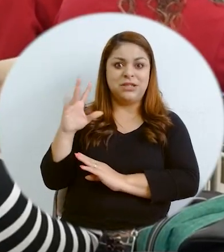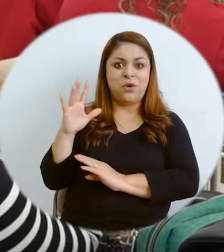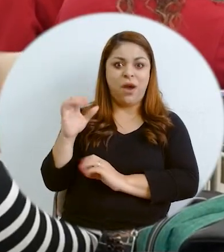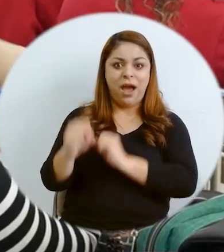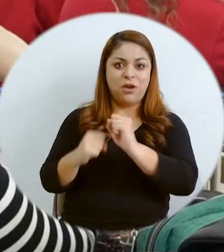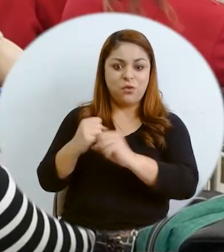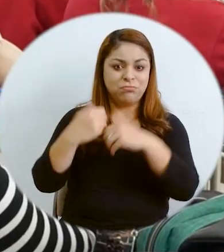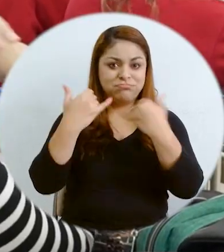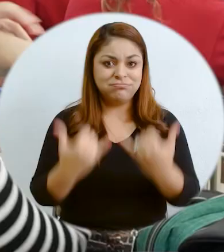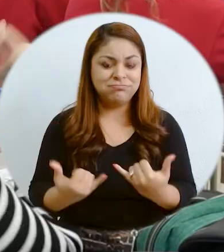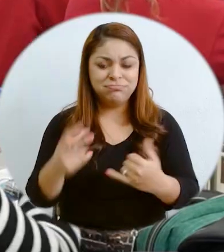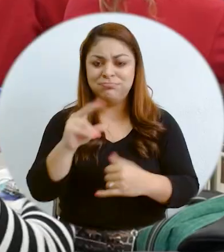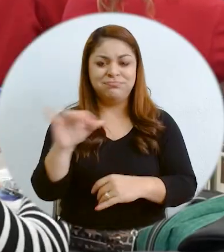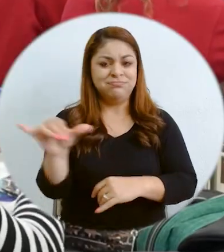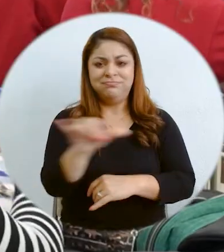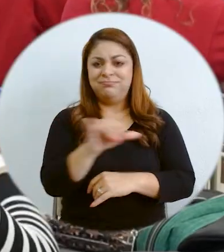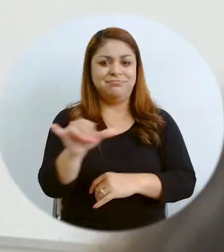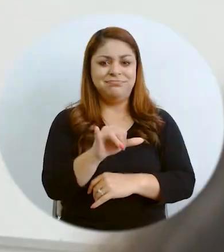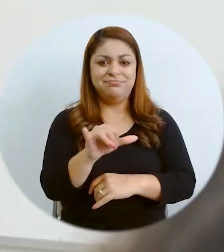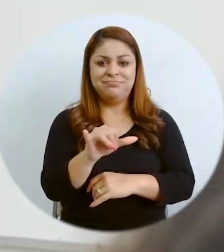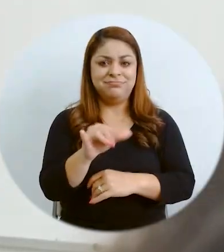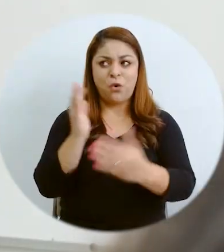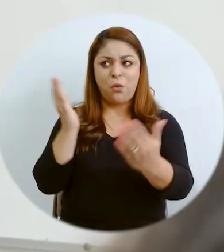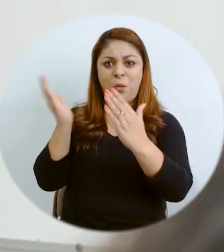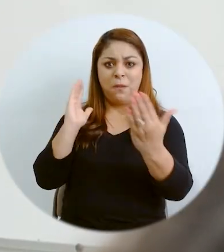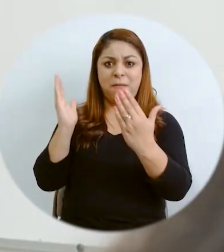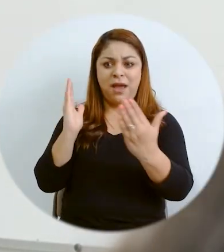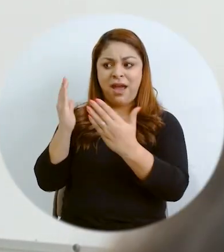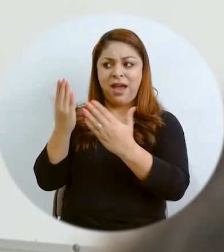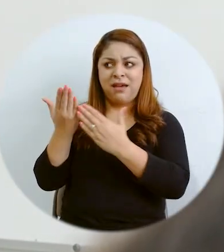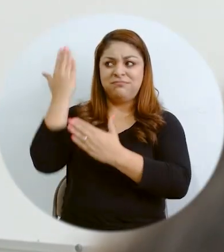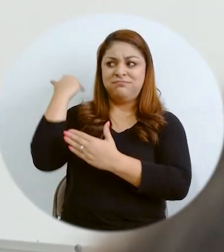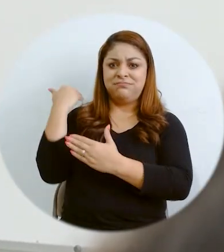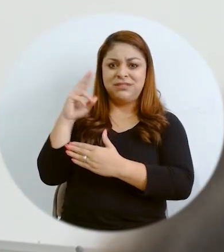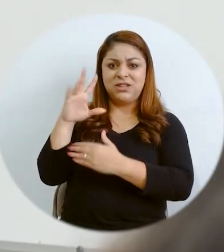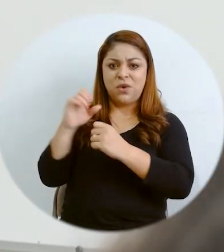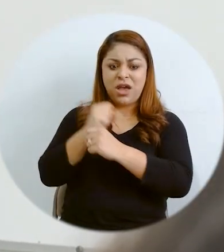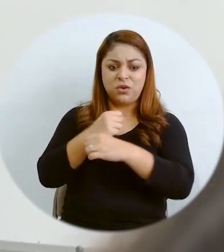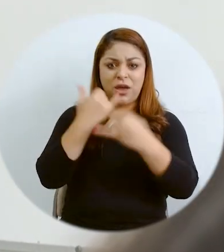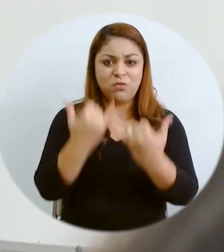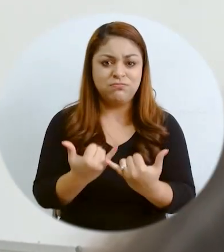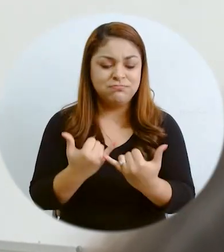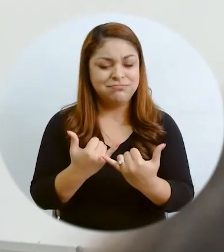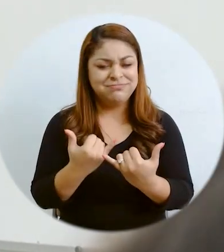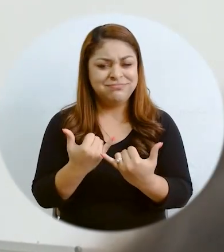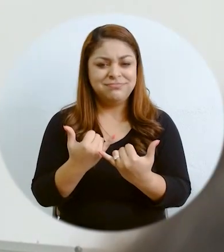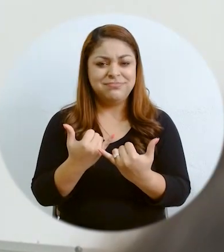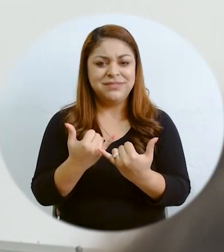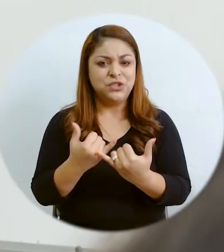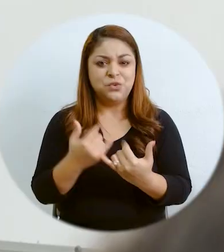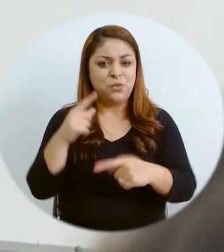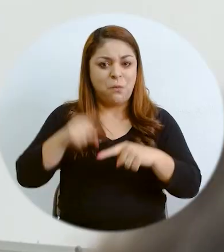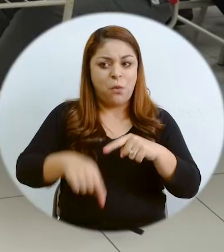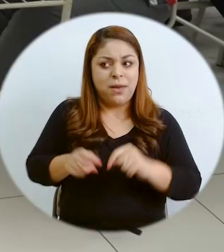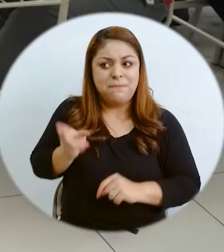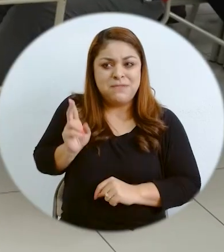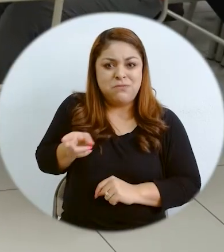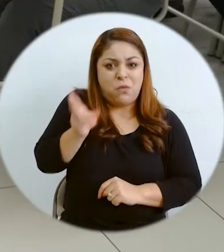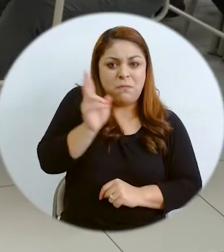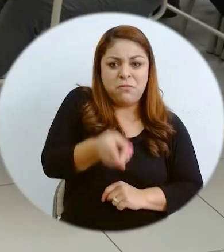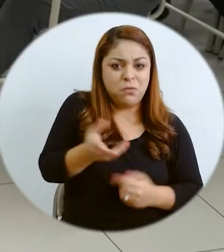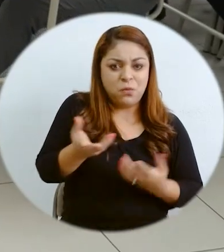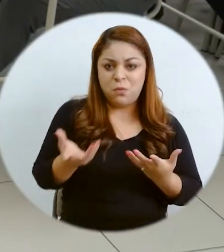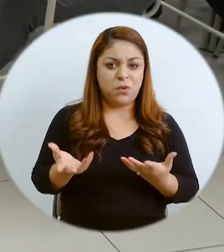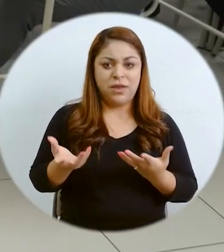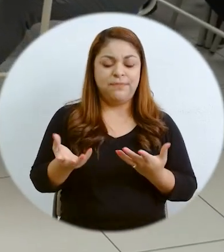mercado laboral no es el mismo, las necesidades de los jóvenes no son las mismas de hace 25 años a lo que estamos ofreciendo hoy día. Eso